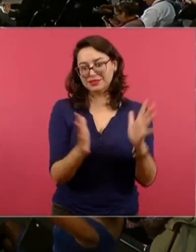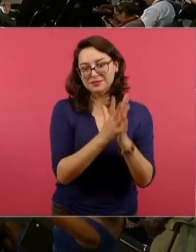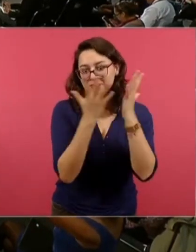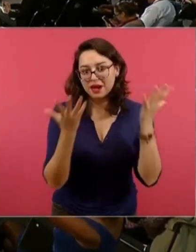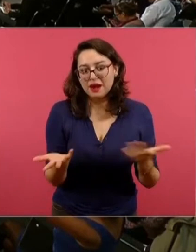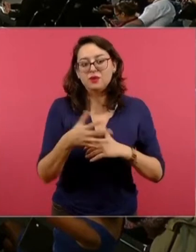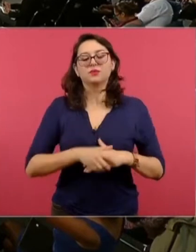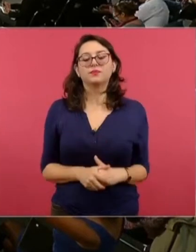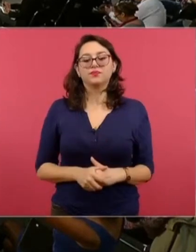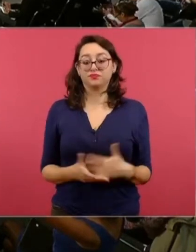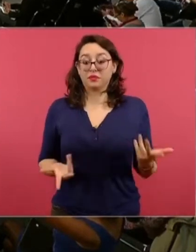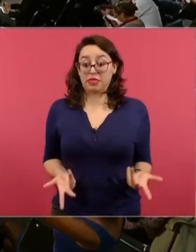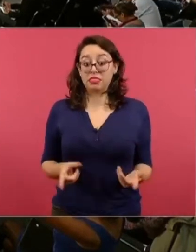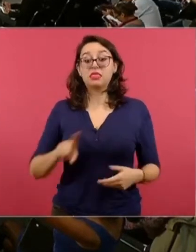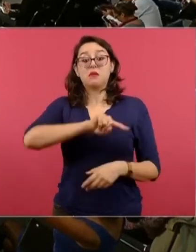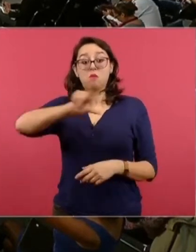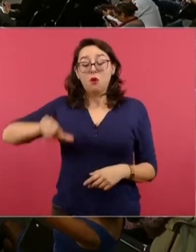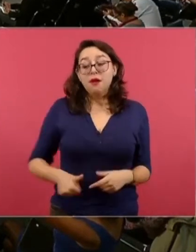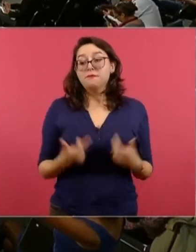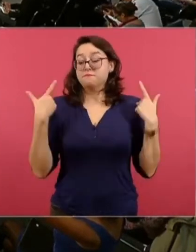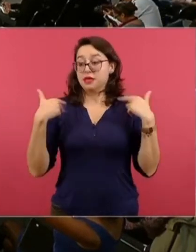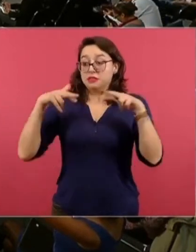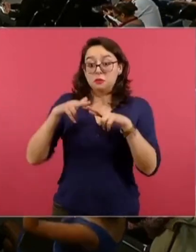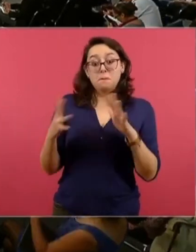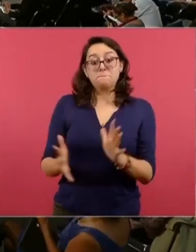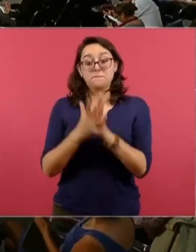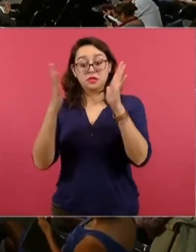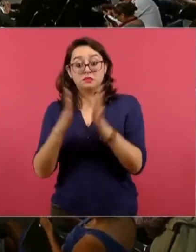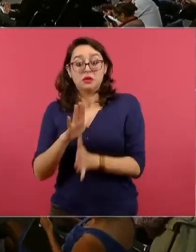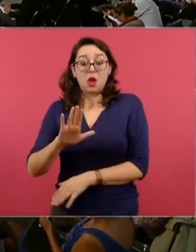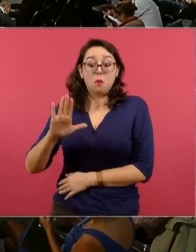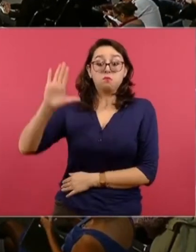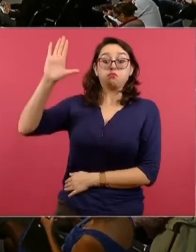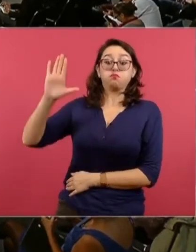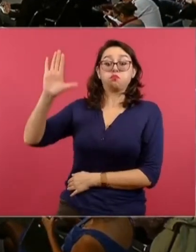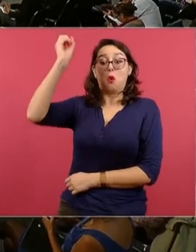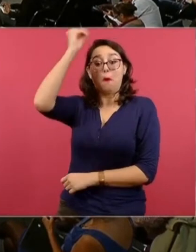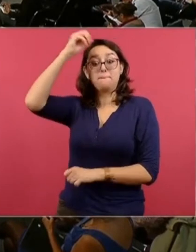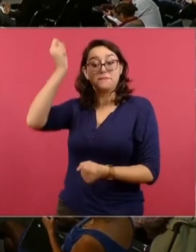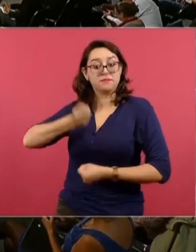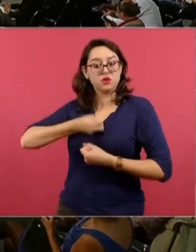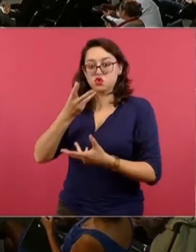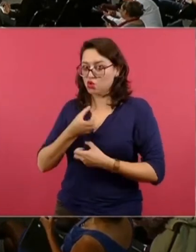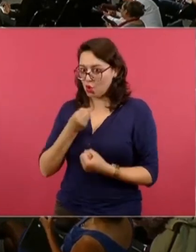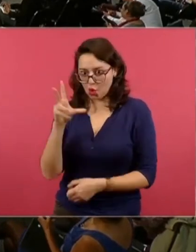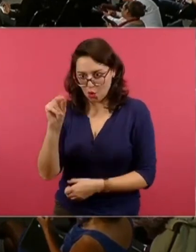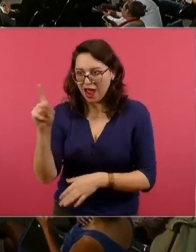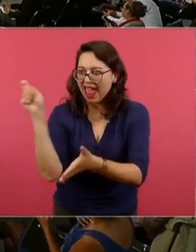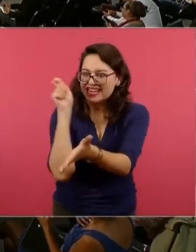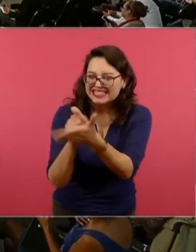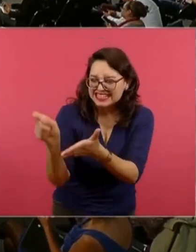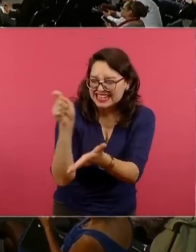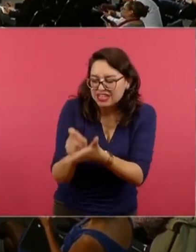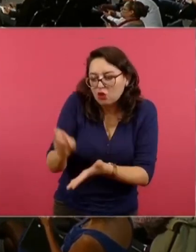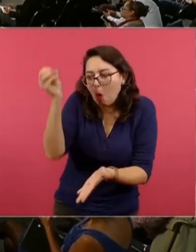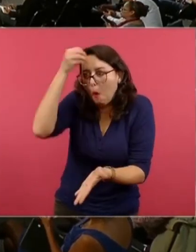Pusimos un drive, un cuestionario donde los maestros pudieran participar, no solo con la mano alzada y decir lo que ellos pensaban, sino dejar por escrito